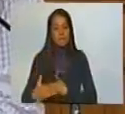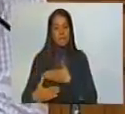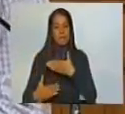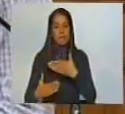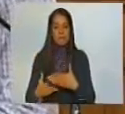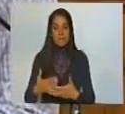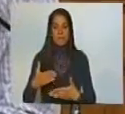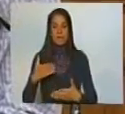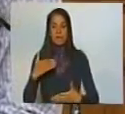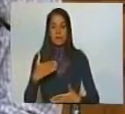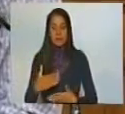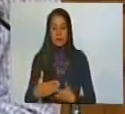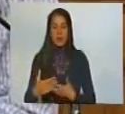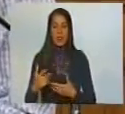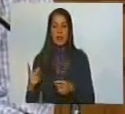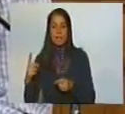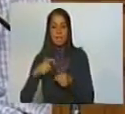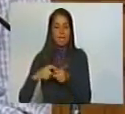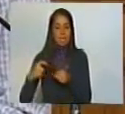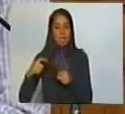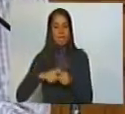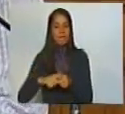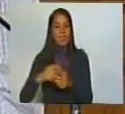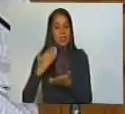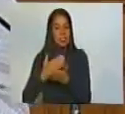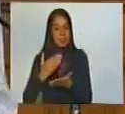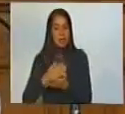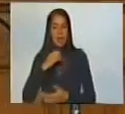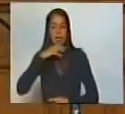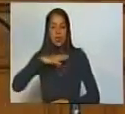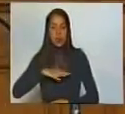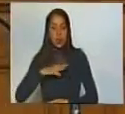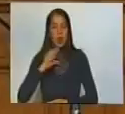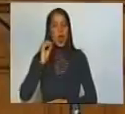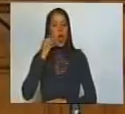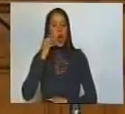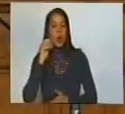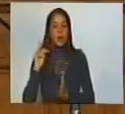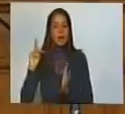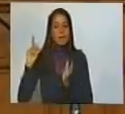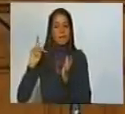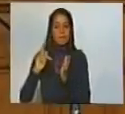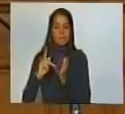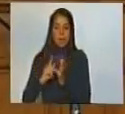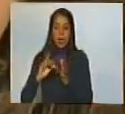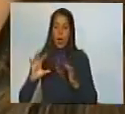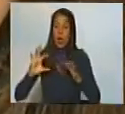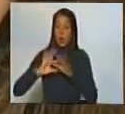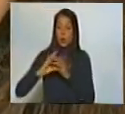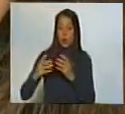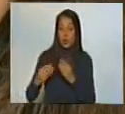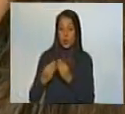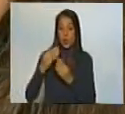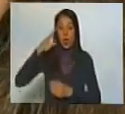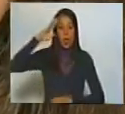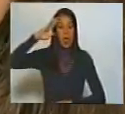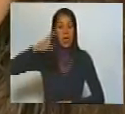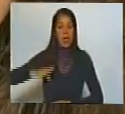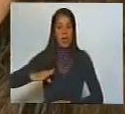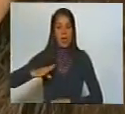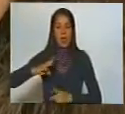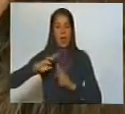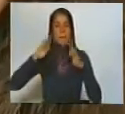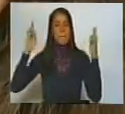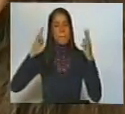los periodos estelares de nuestra historia haciendo presencia. Con el general Rivas en la victoria